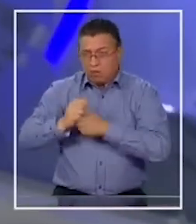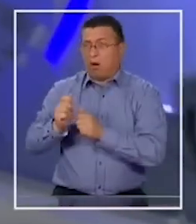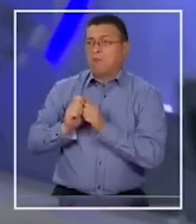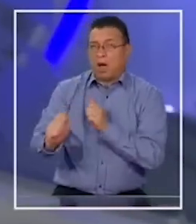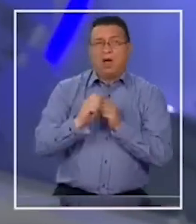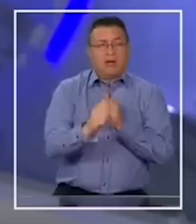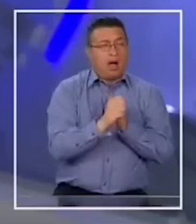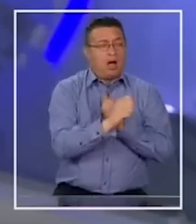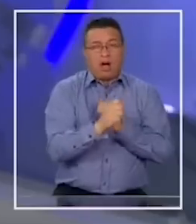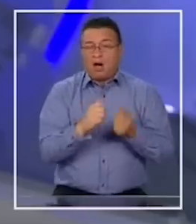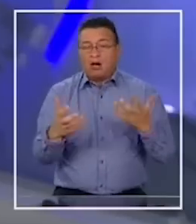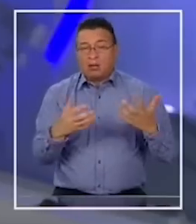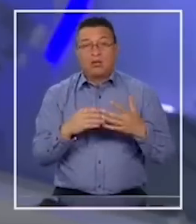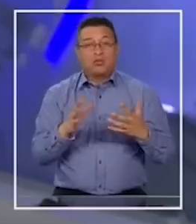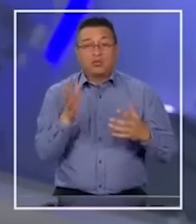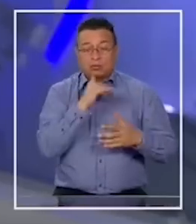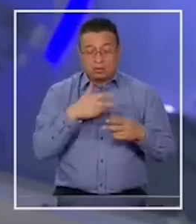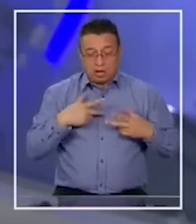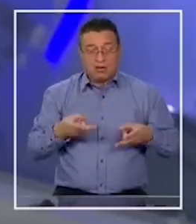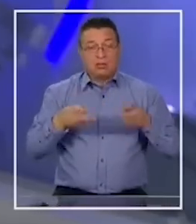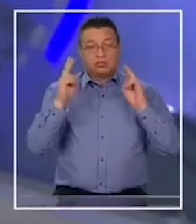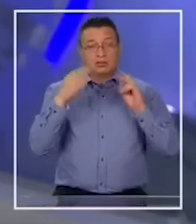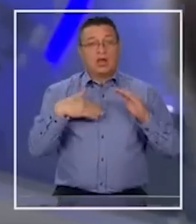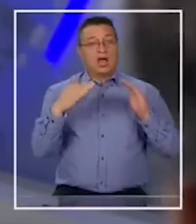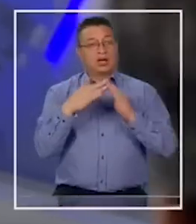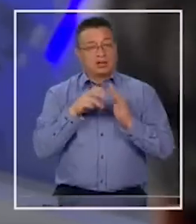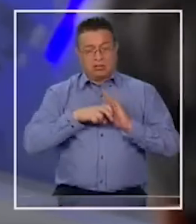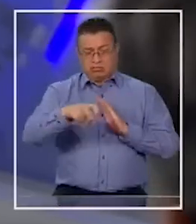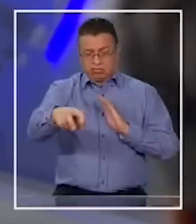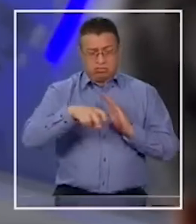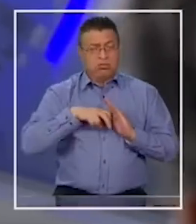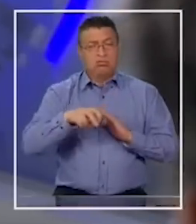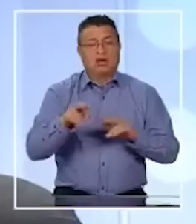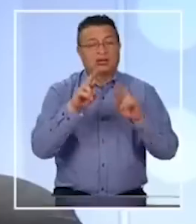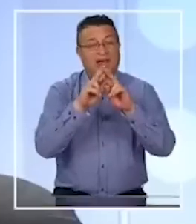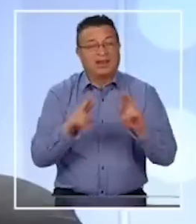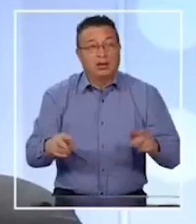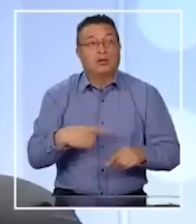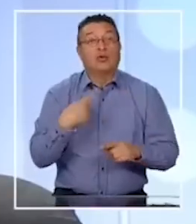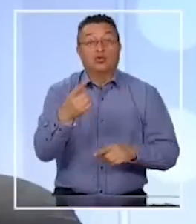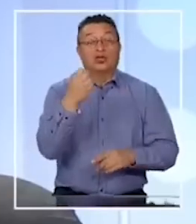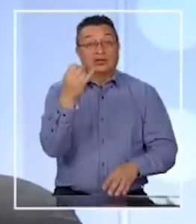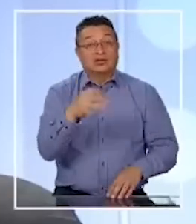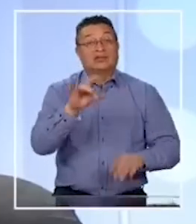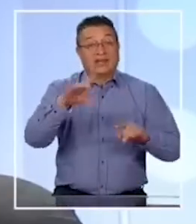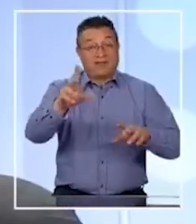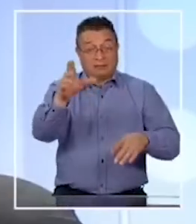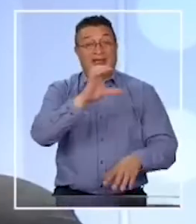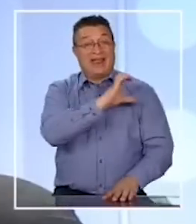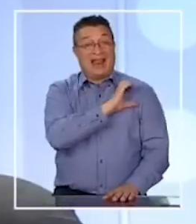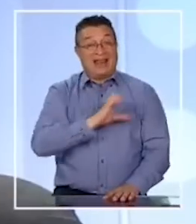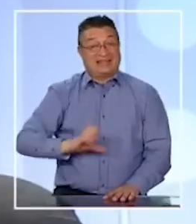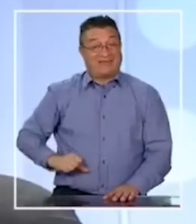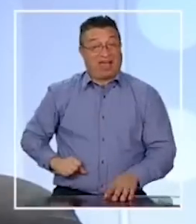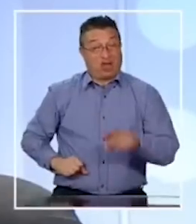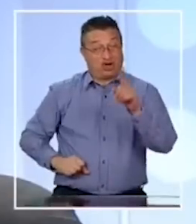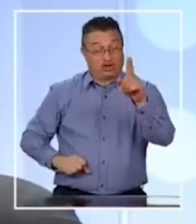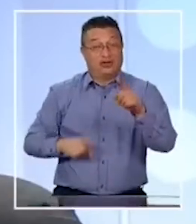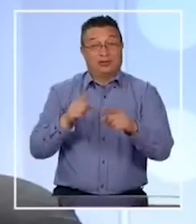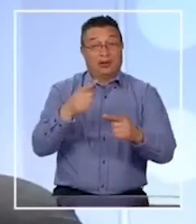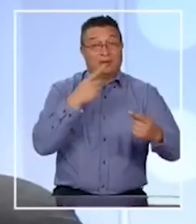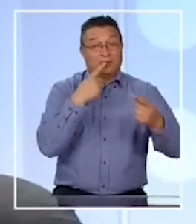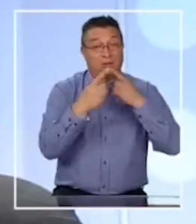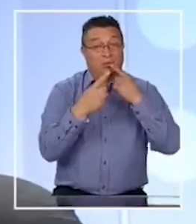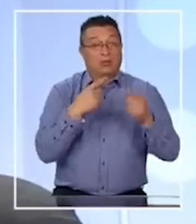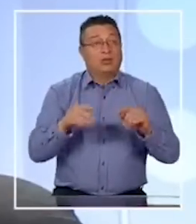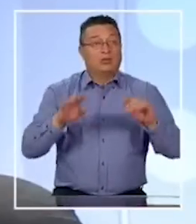y no somos capaces de garantizar el derecho a volver tranquilo a su casa Usted sabe qué probación tiene en la ciudadanía en El Salvador y no una encuesta del